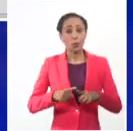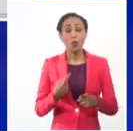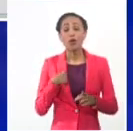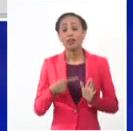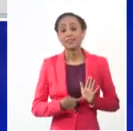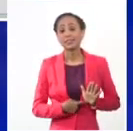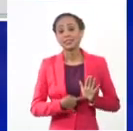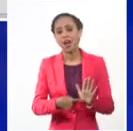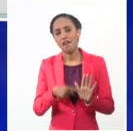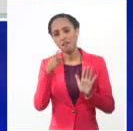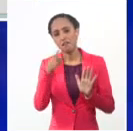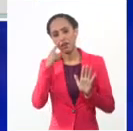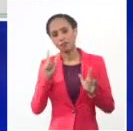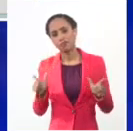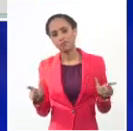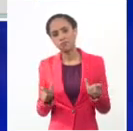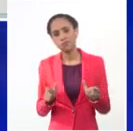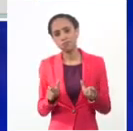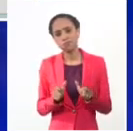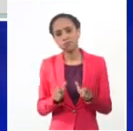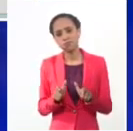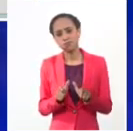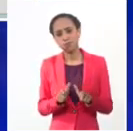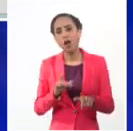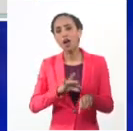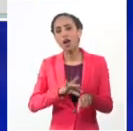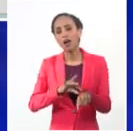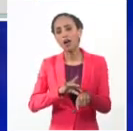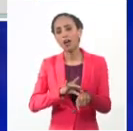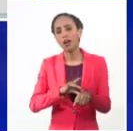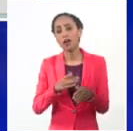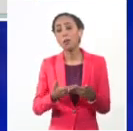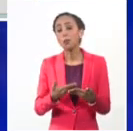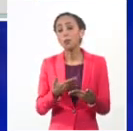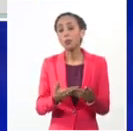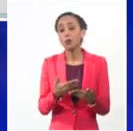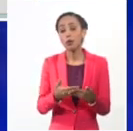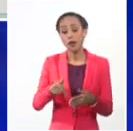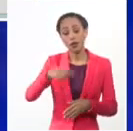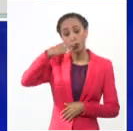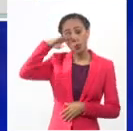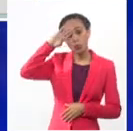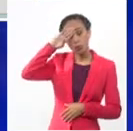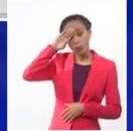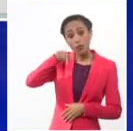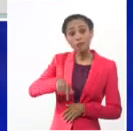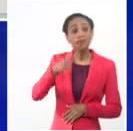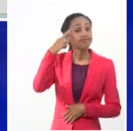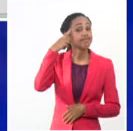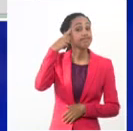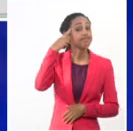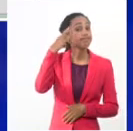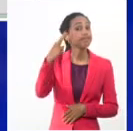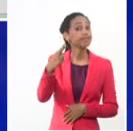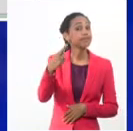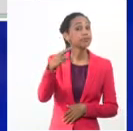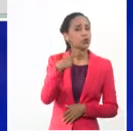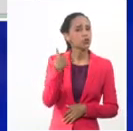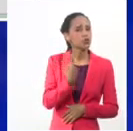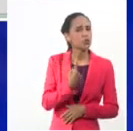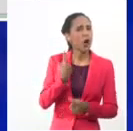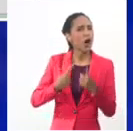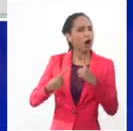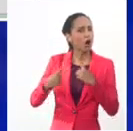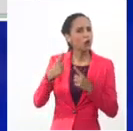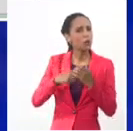ido disminuyendo la positividad de las muestras en nuestro país, y se recuerdan que llegamos a tener el territorio con más